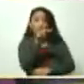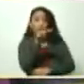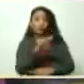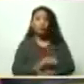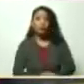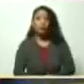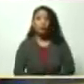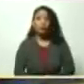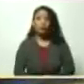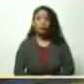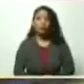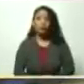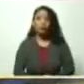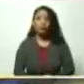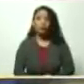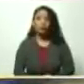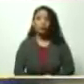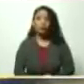el...